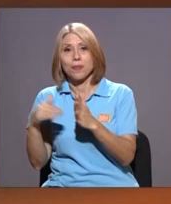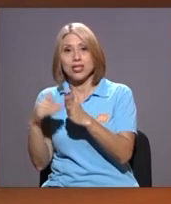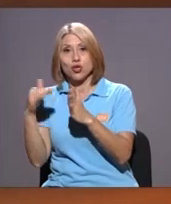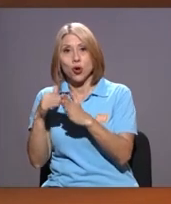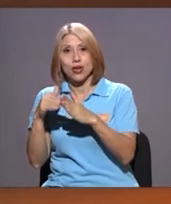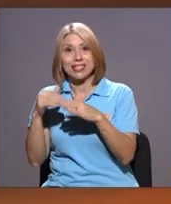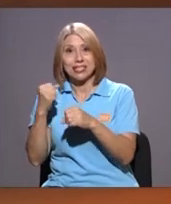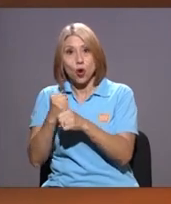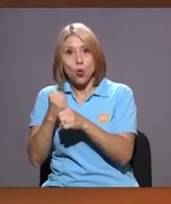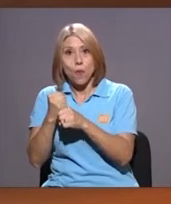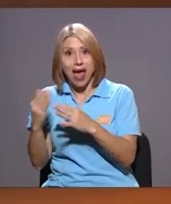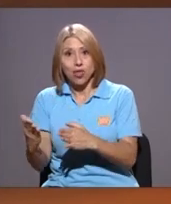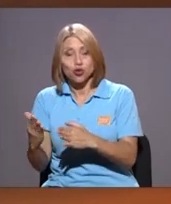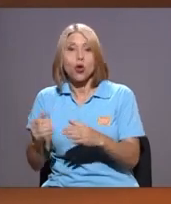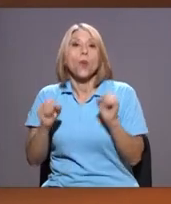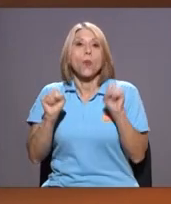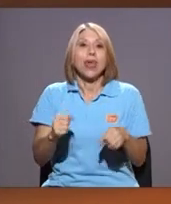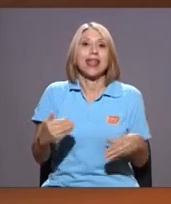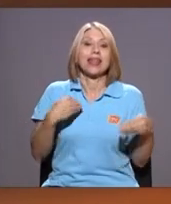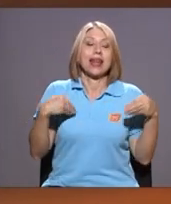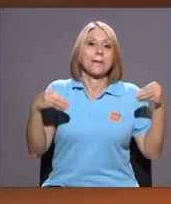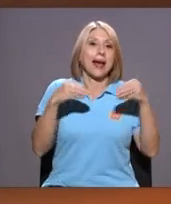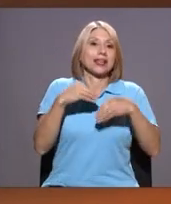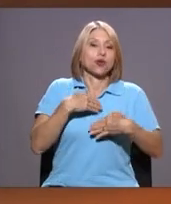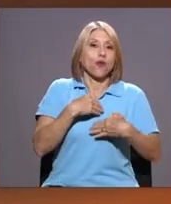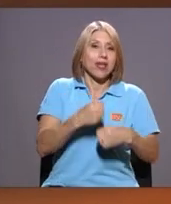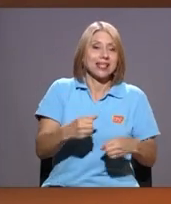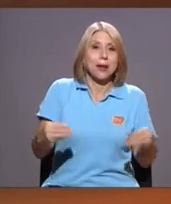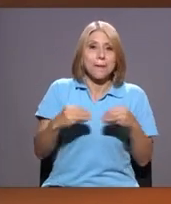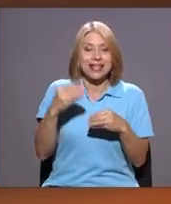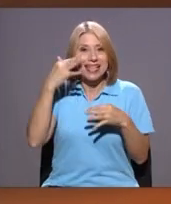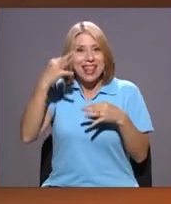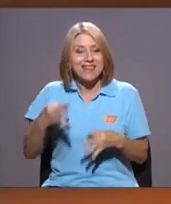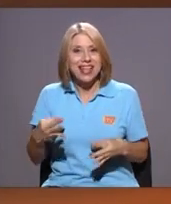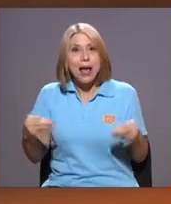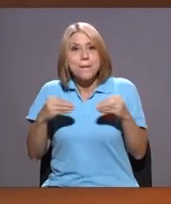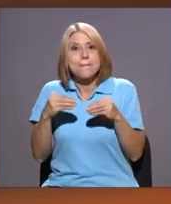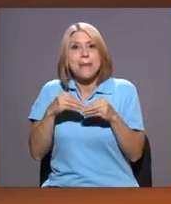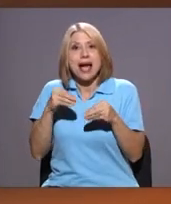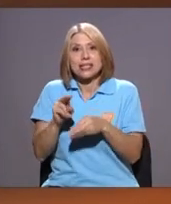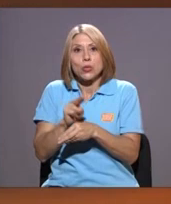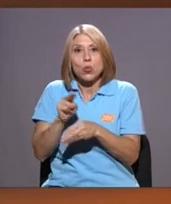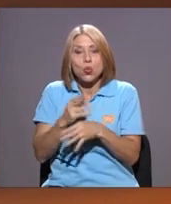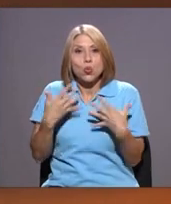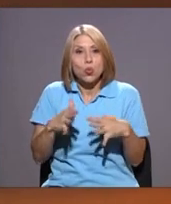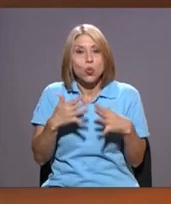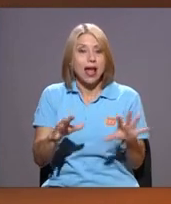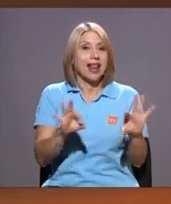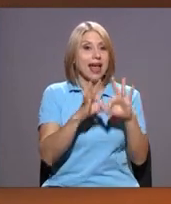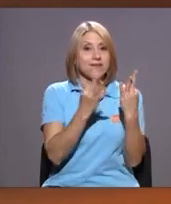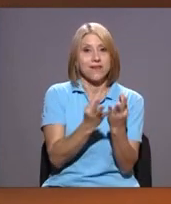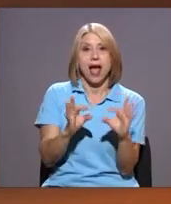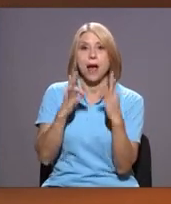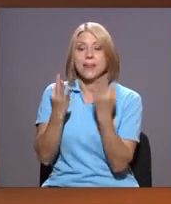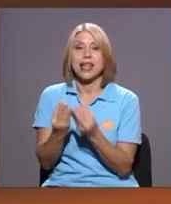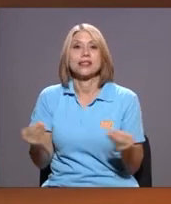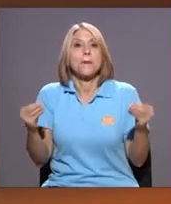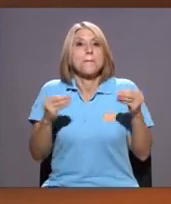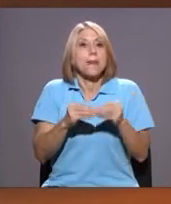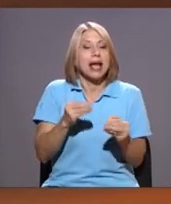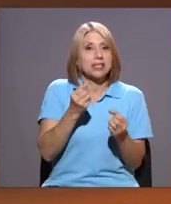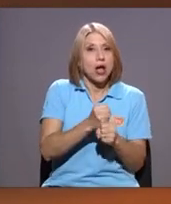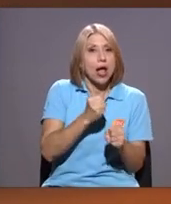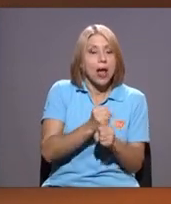más credibilidad invierta más lo mismo que las familias para que se genere más producción más empleo